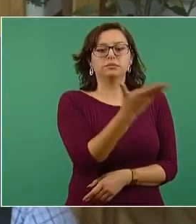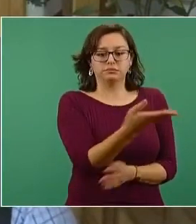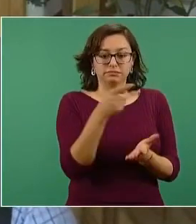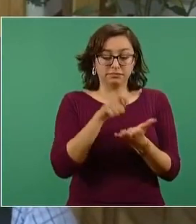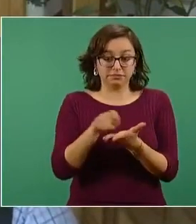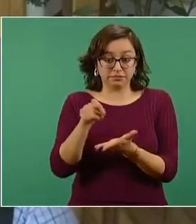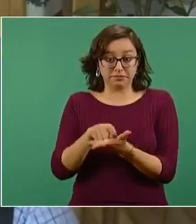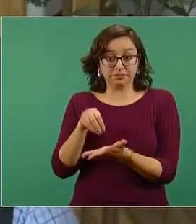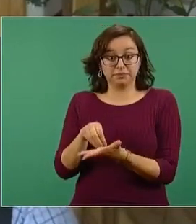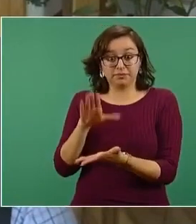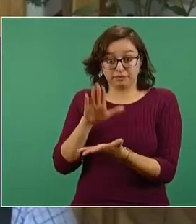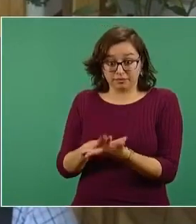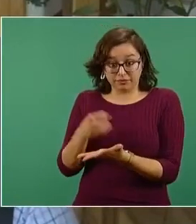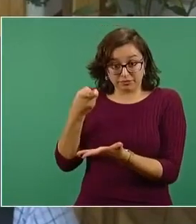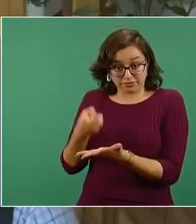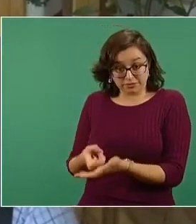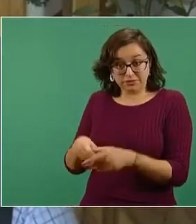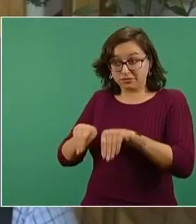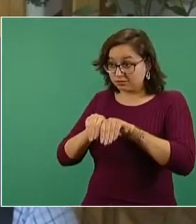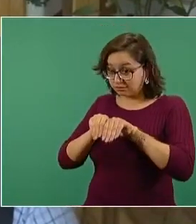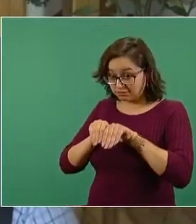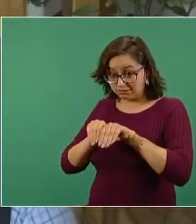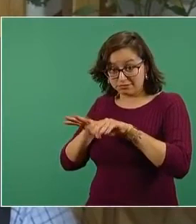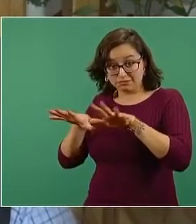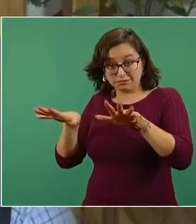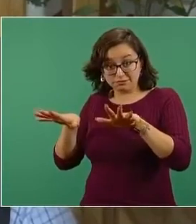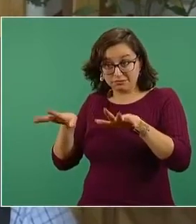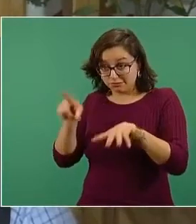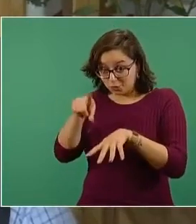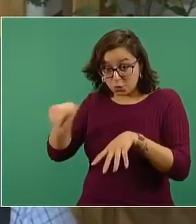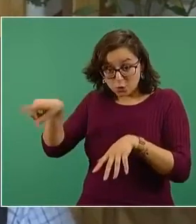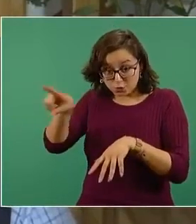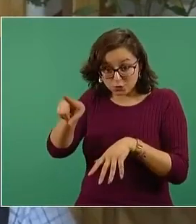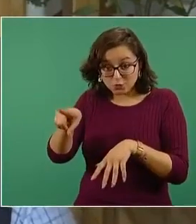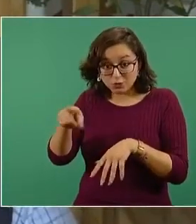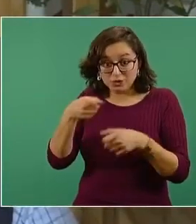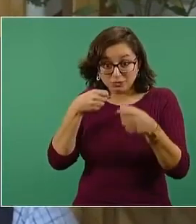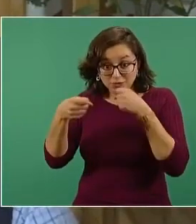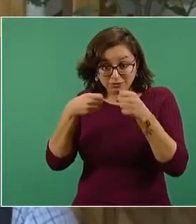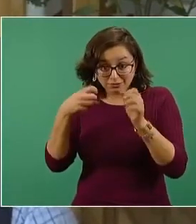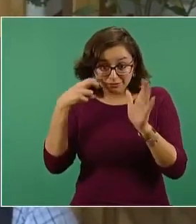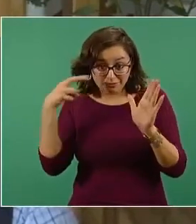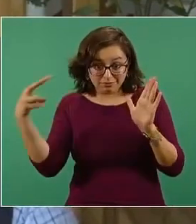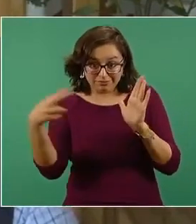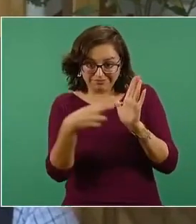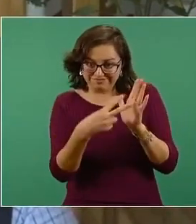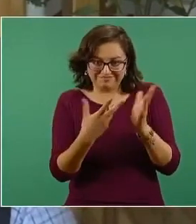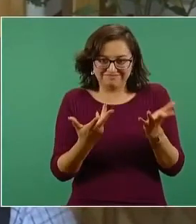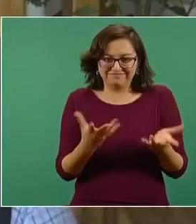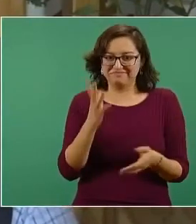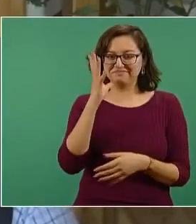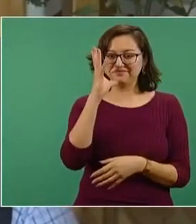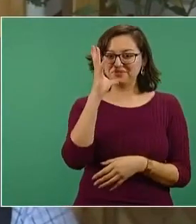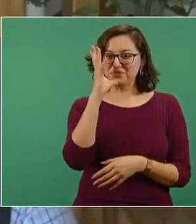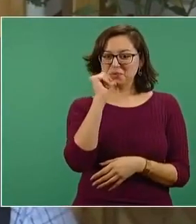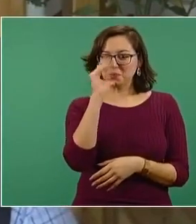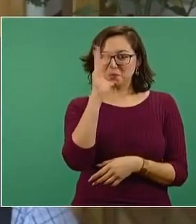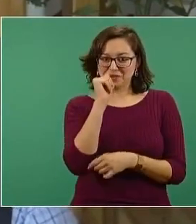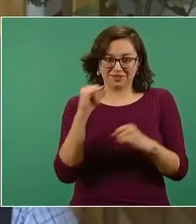intervenciones, más sin embargo en lo particular obviamente pues es información que está protegida por el mismo